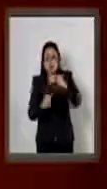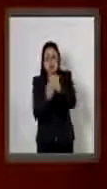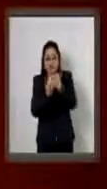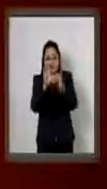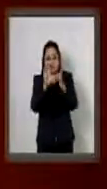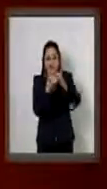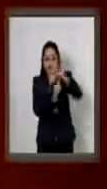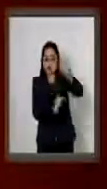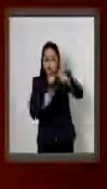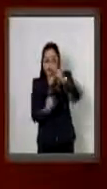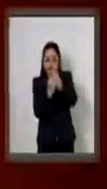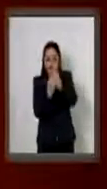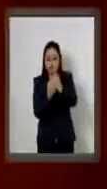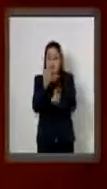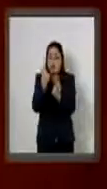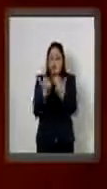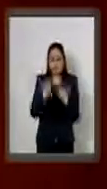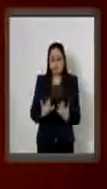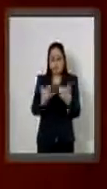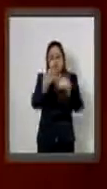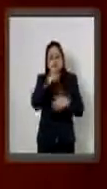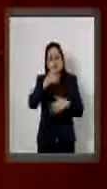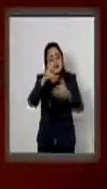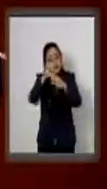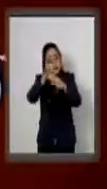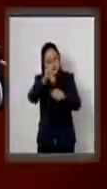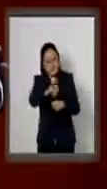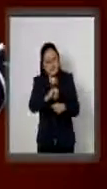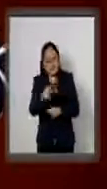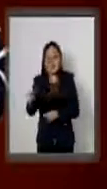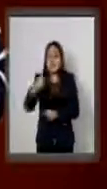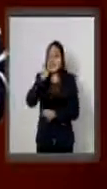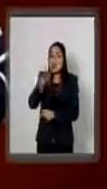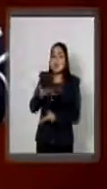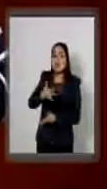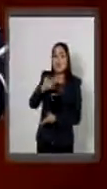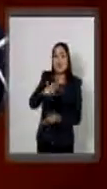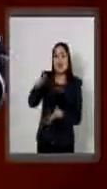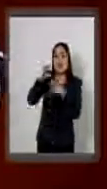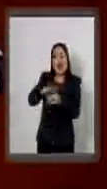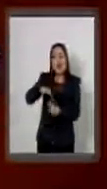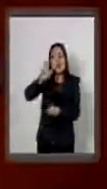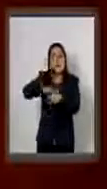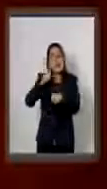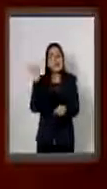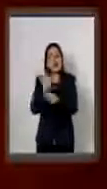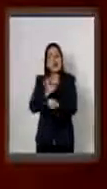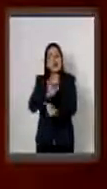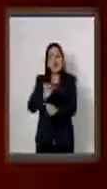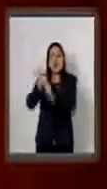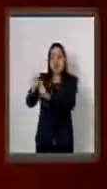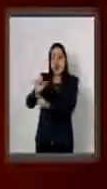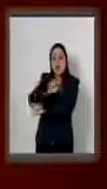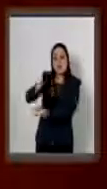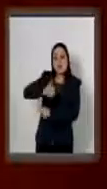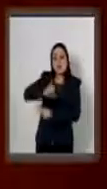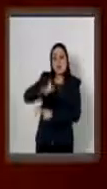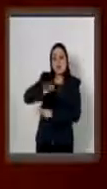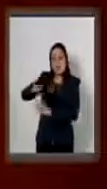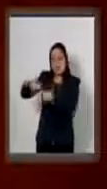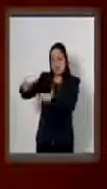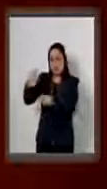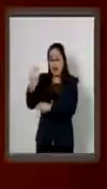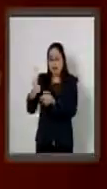decir, a quienes están aquí y van a votarlo, a quienes quieren dar certeza a las Fuerzas Armadas haciendo labores